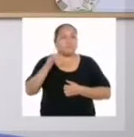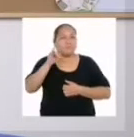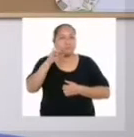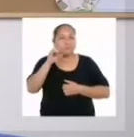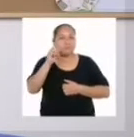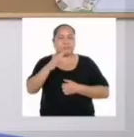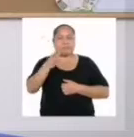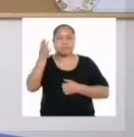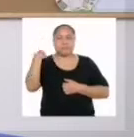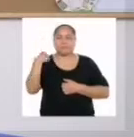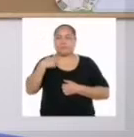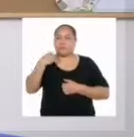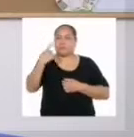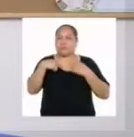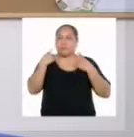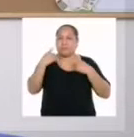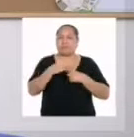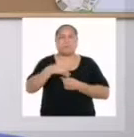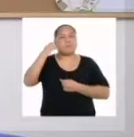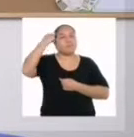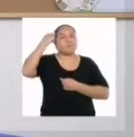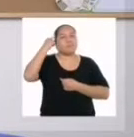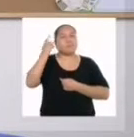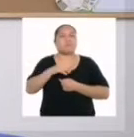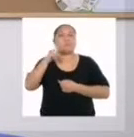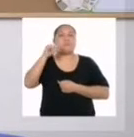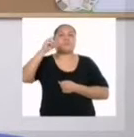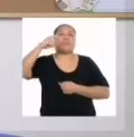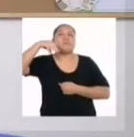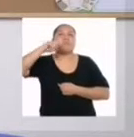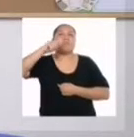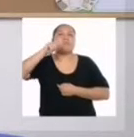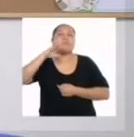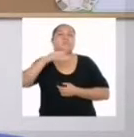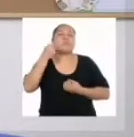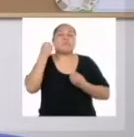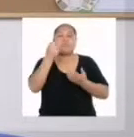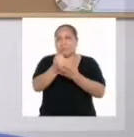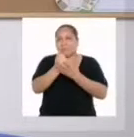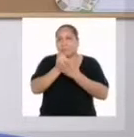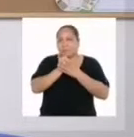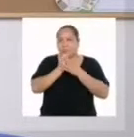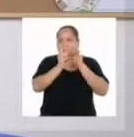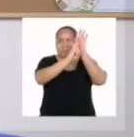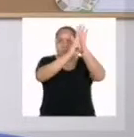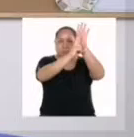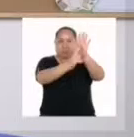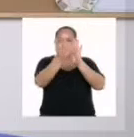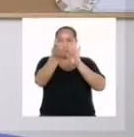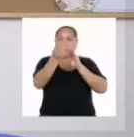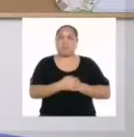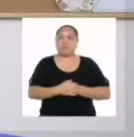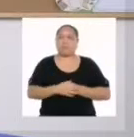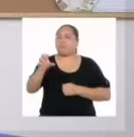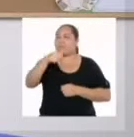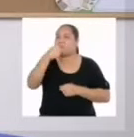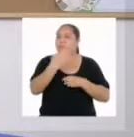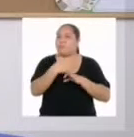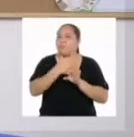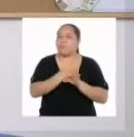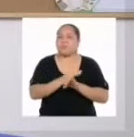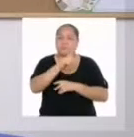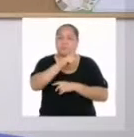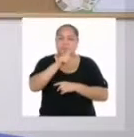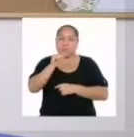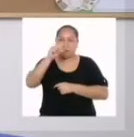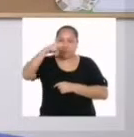Yaremis, hace un momento te comenté sobre el pensamiento geométrico y cómo nos va a ayudar a representar de otra forma